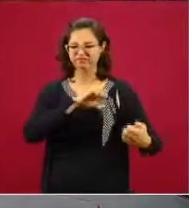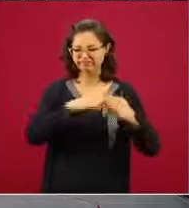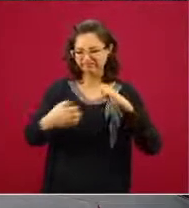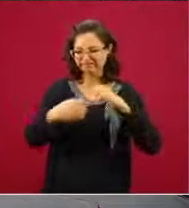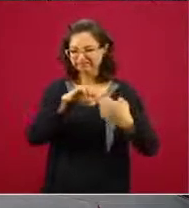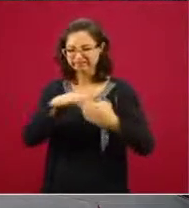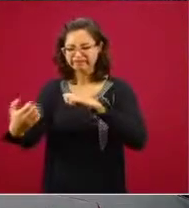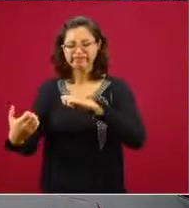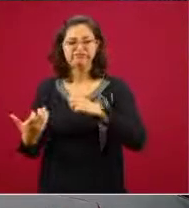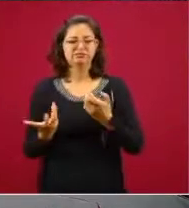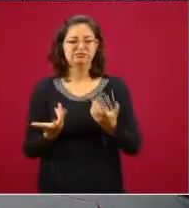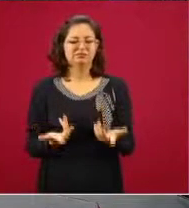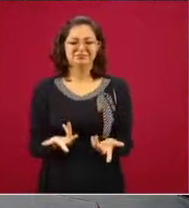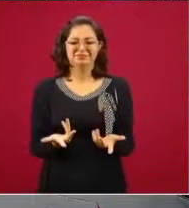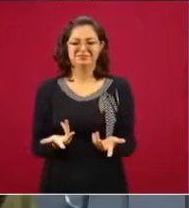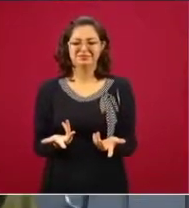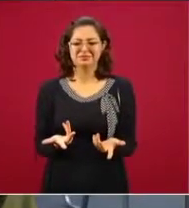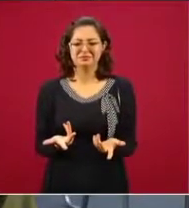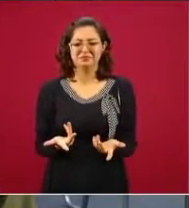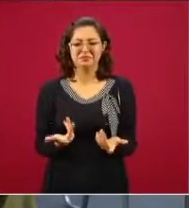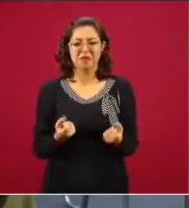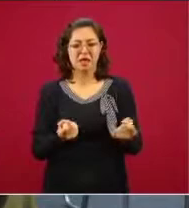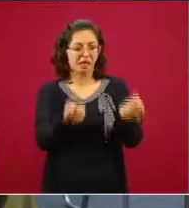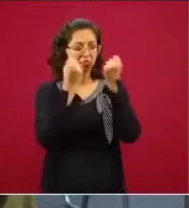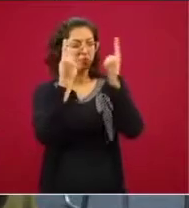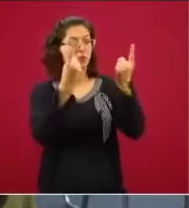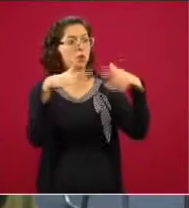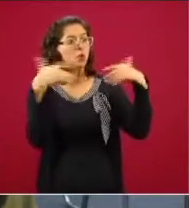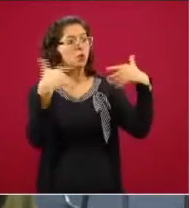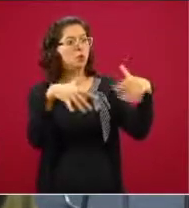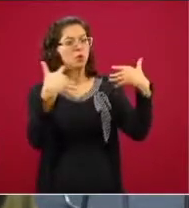engañar, y no perdían ni siquiera su respetabilidad.